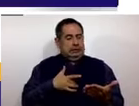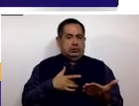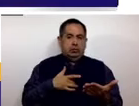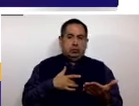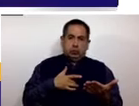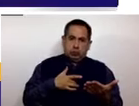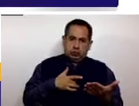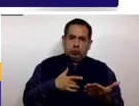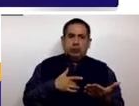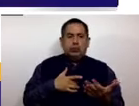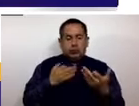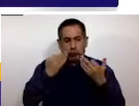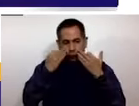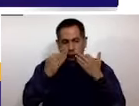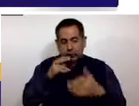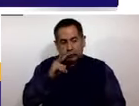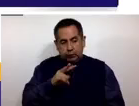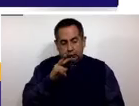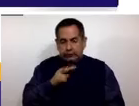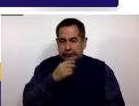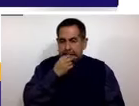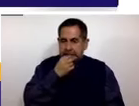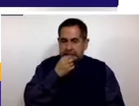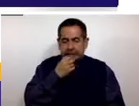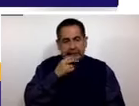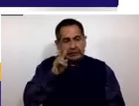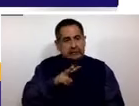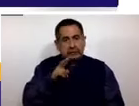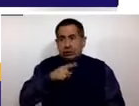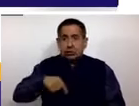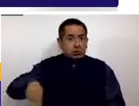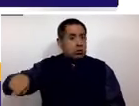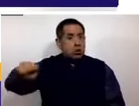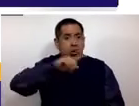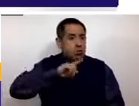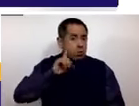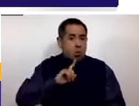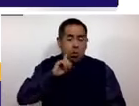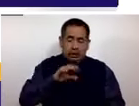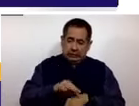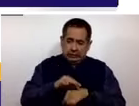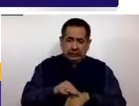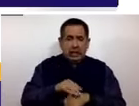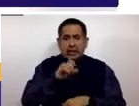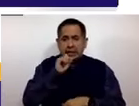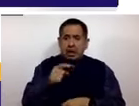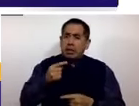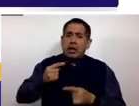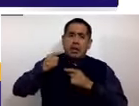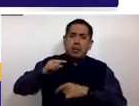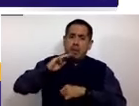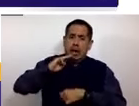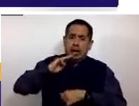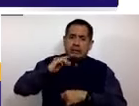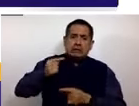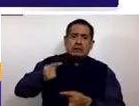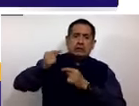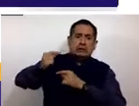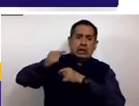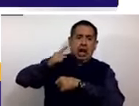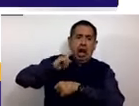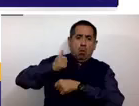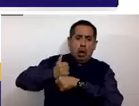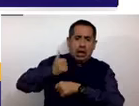realidad, pero de una realidad que todas las mujeres vivimos y que vivieron nuestras madres y nuestras abuelas, pero con un